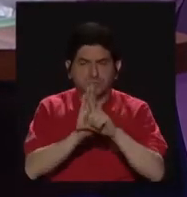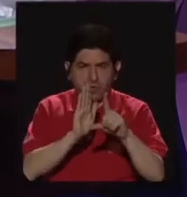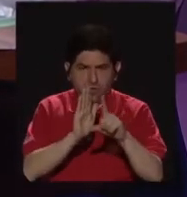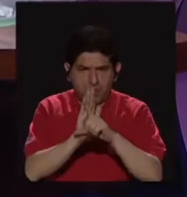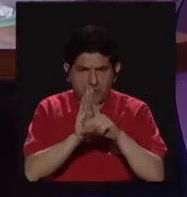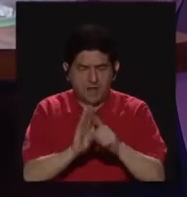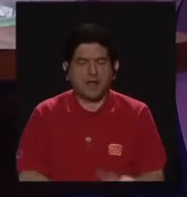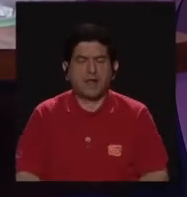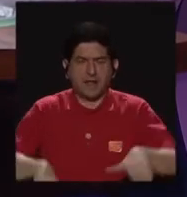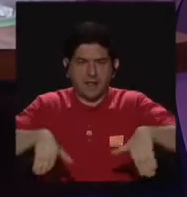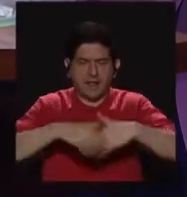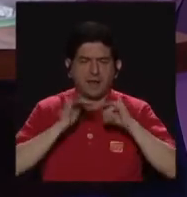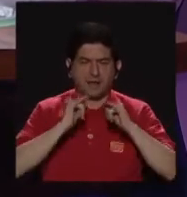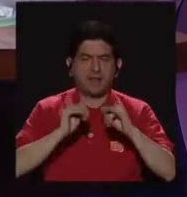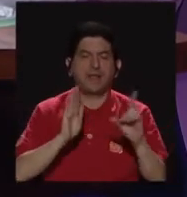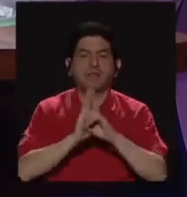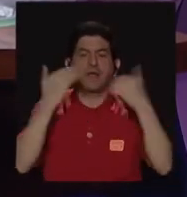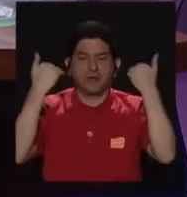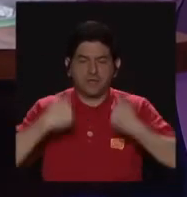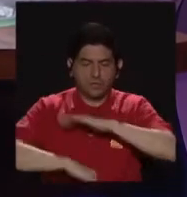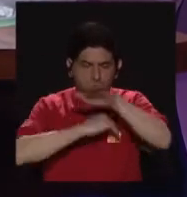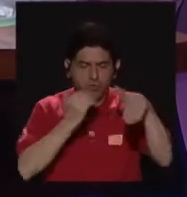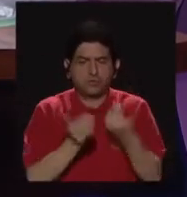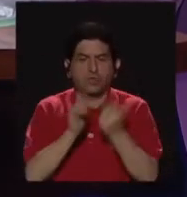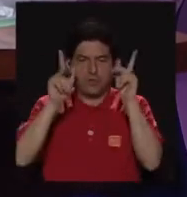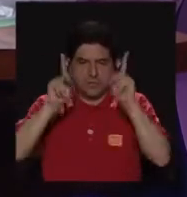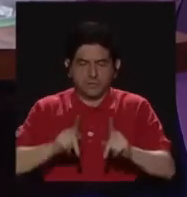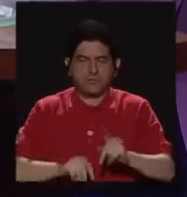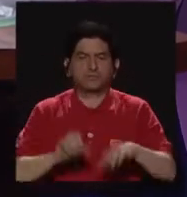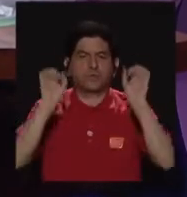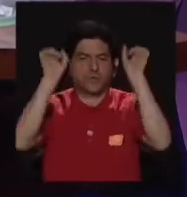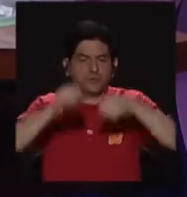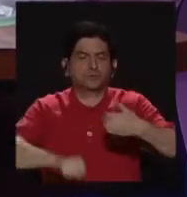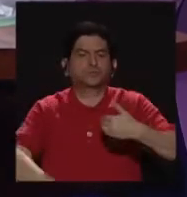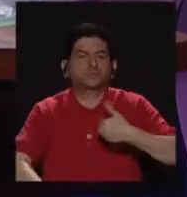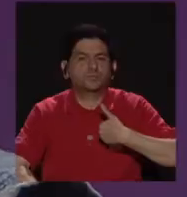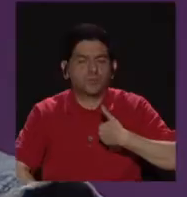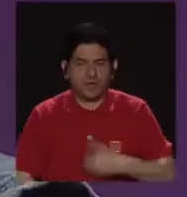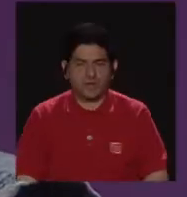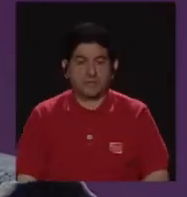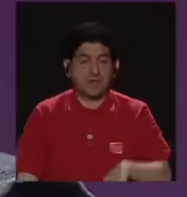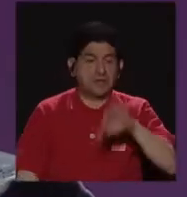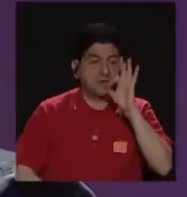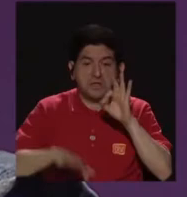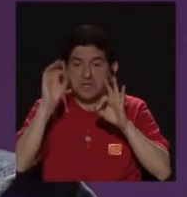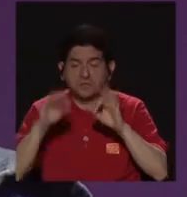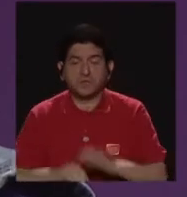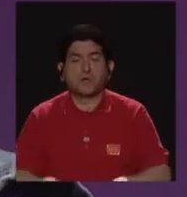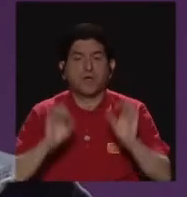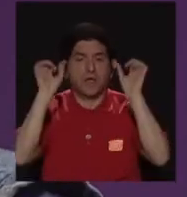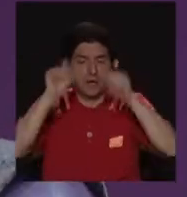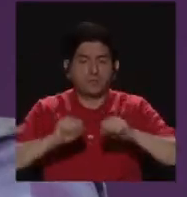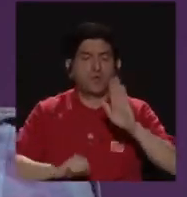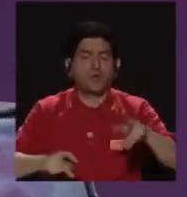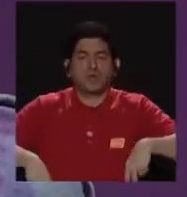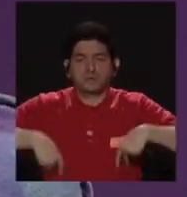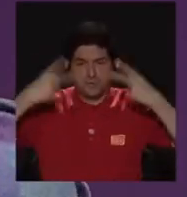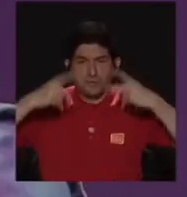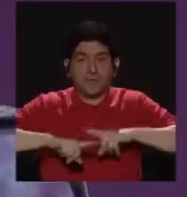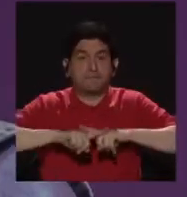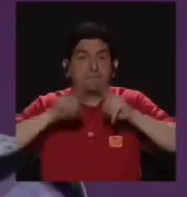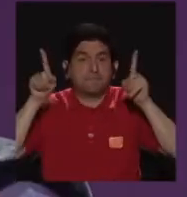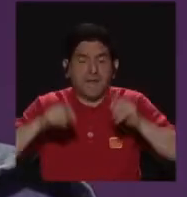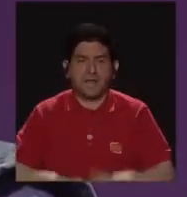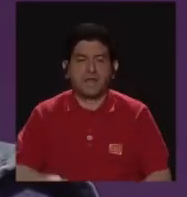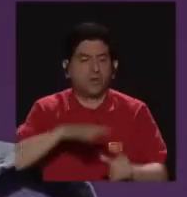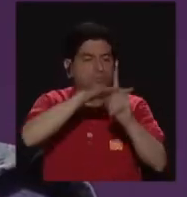igualitario porque es un derecho humano que todo el mundo podría tener y puede elegir como conllevar su vida pero se